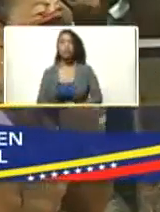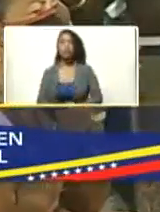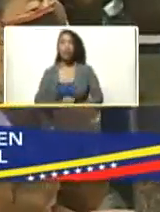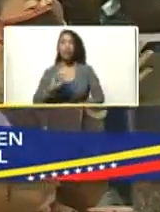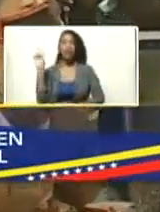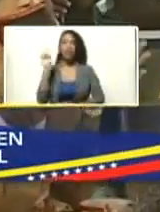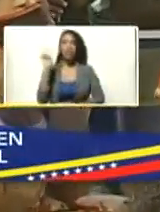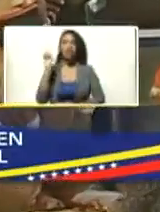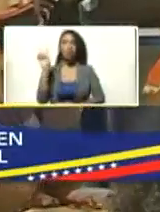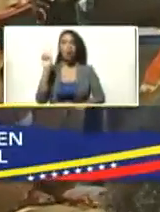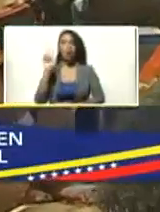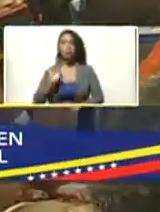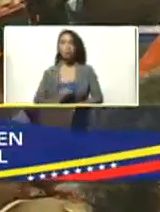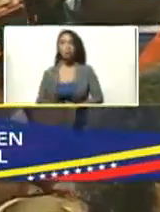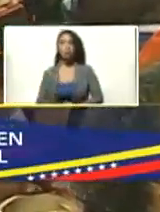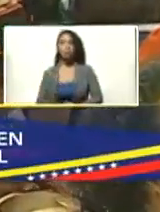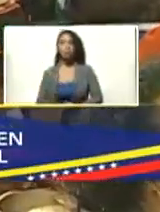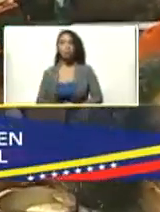venezolanos.